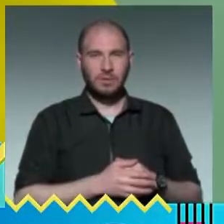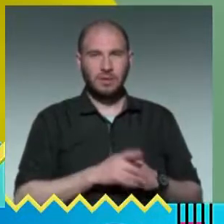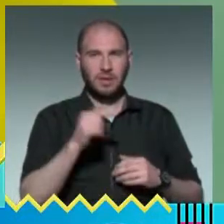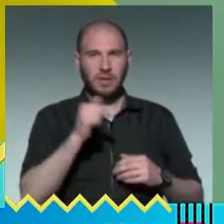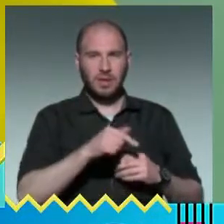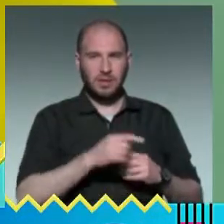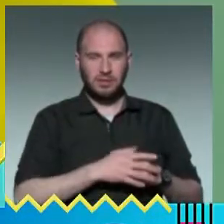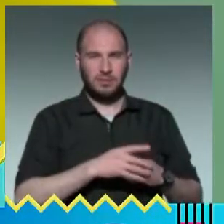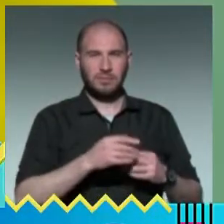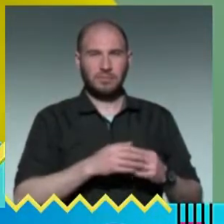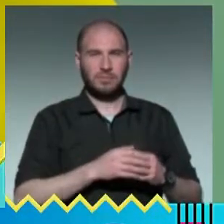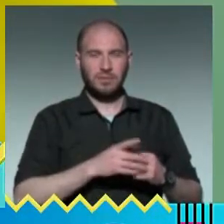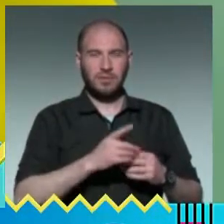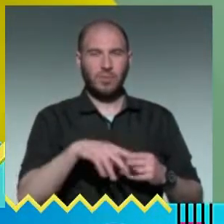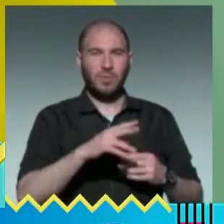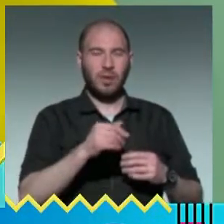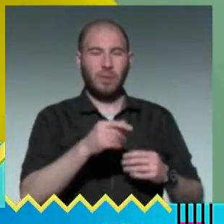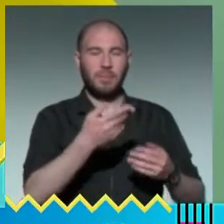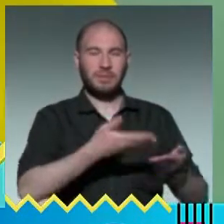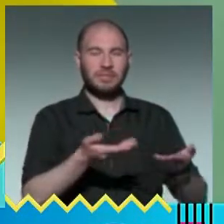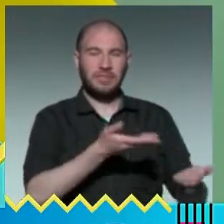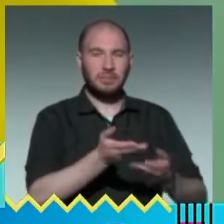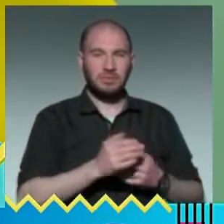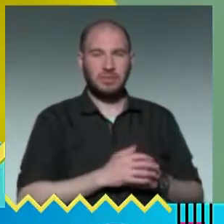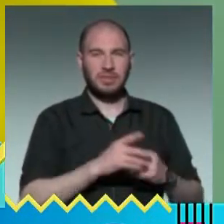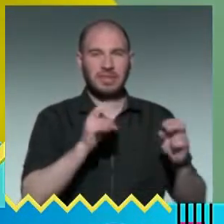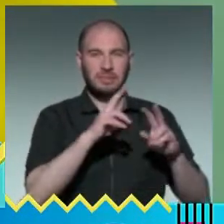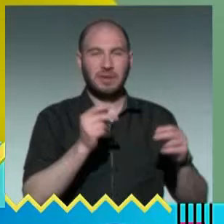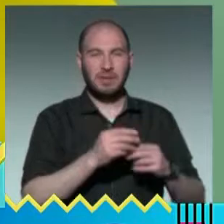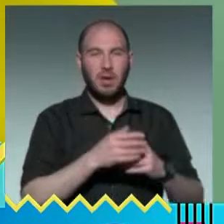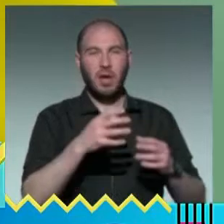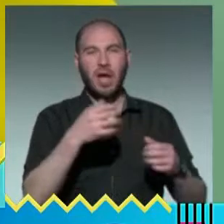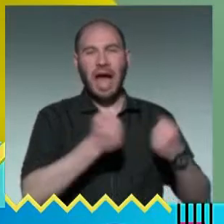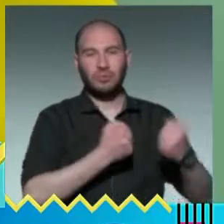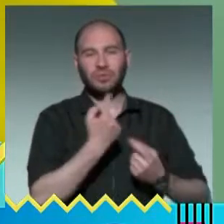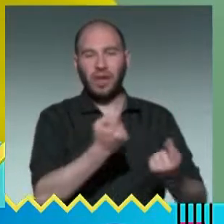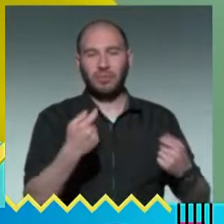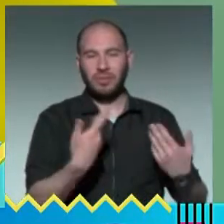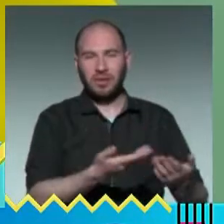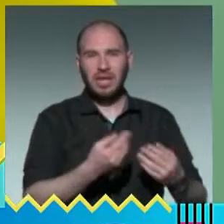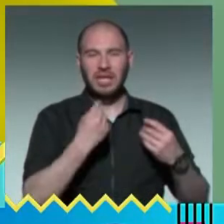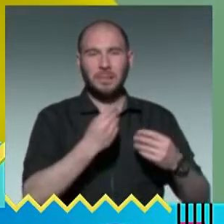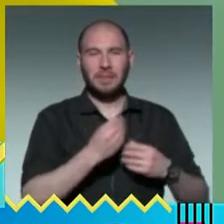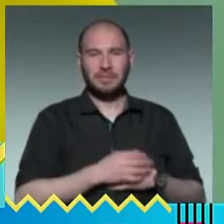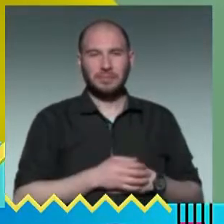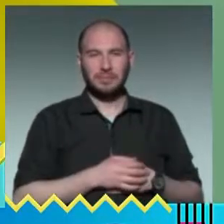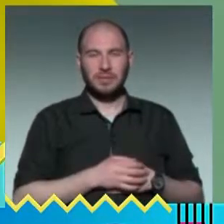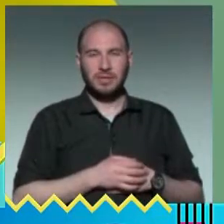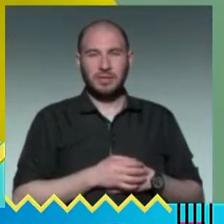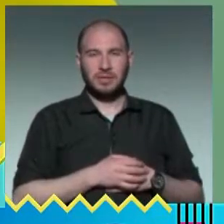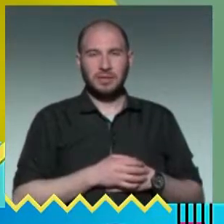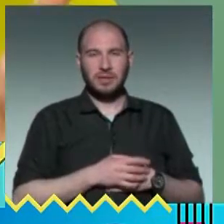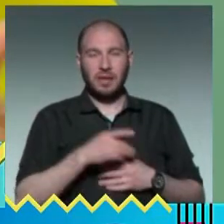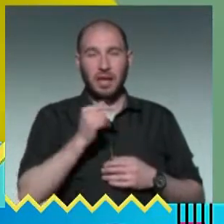inconveniente particular en los permisionarios con respecto a las unidades que tenemos que colocar. ¿Qué pasa con aquellos permisionarios